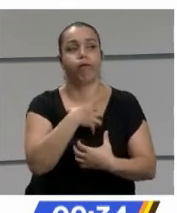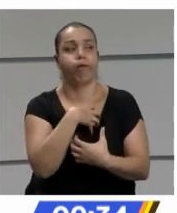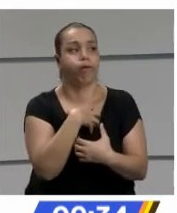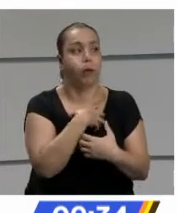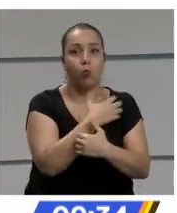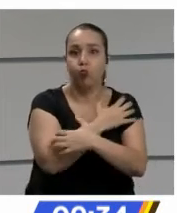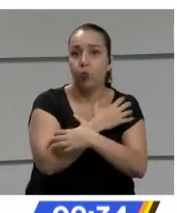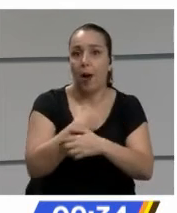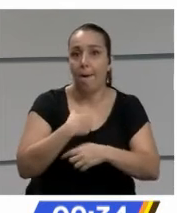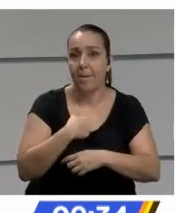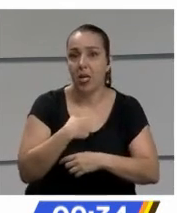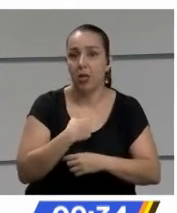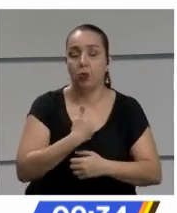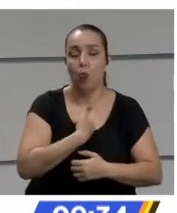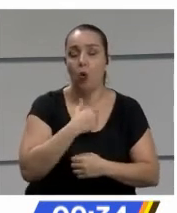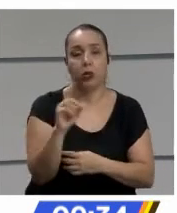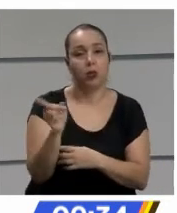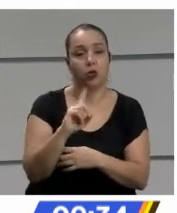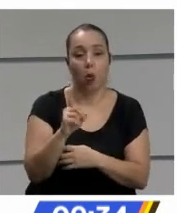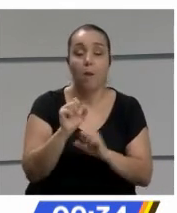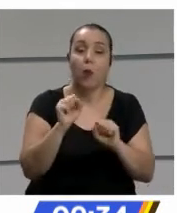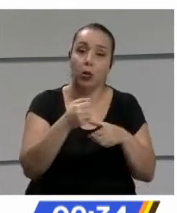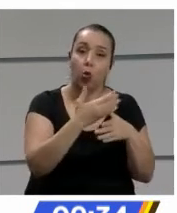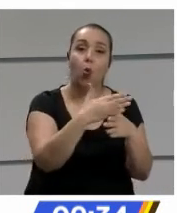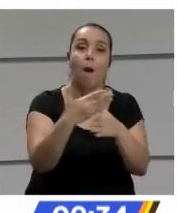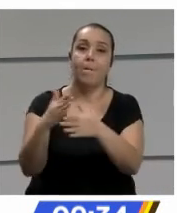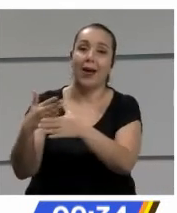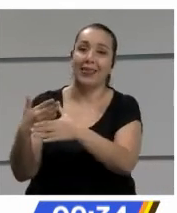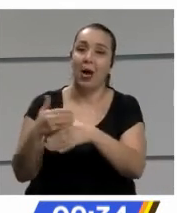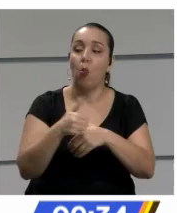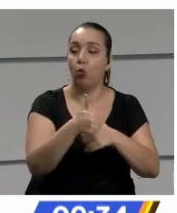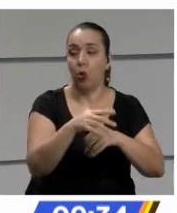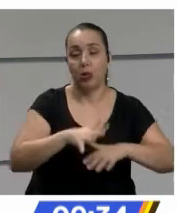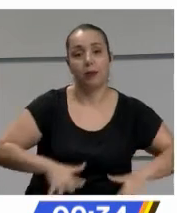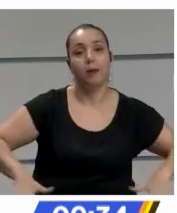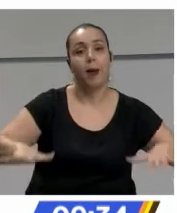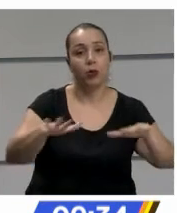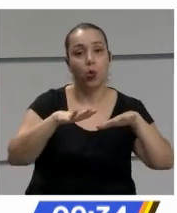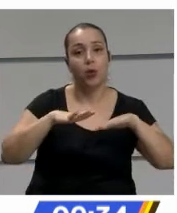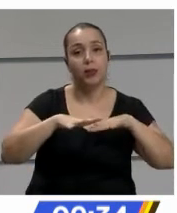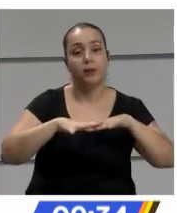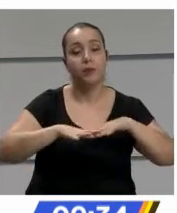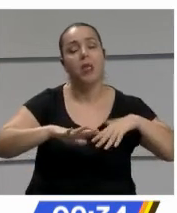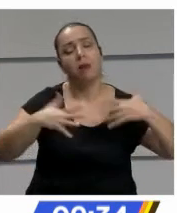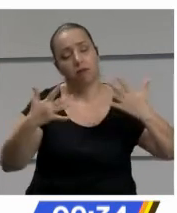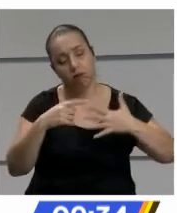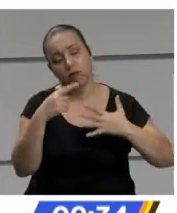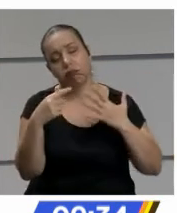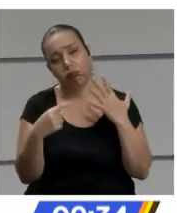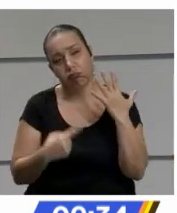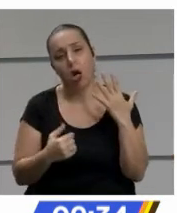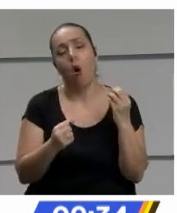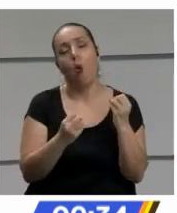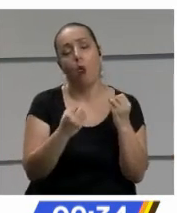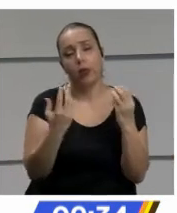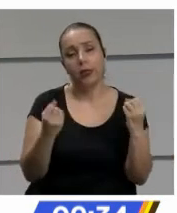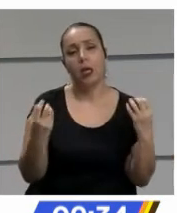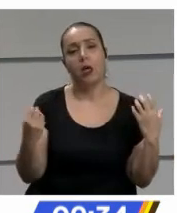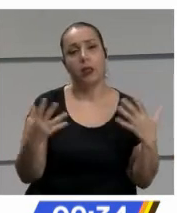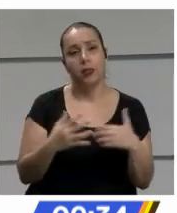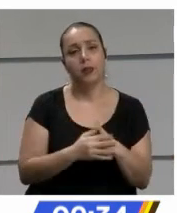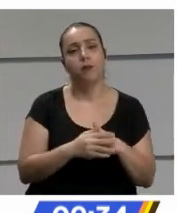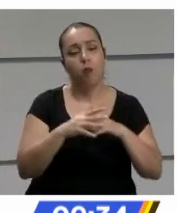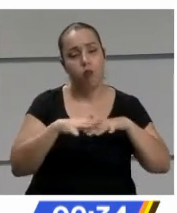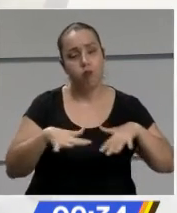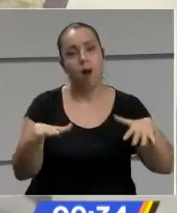que tengo la capacidad de compartir con todos. Excelente. Los que están a mi alrededor. Eso entre otras cosas. Entre es otras que Anansi, muchas cosas. Sí, es